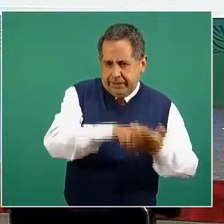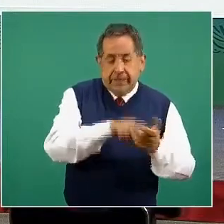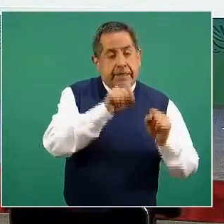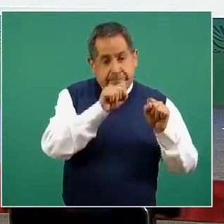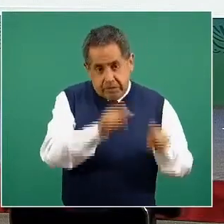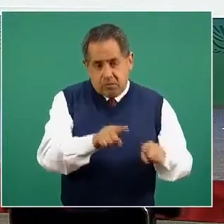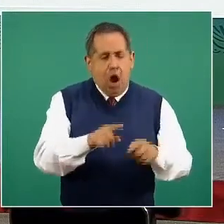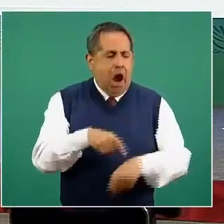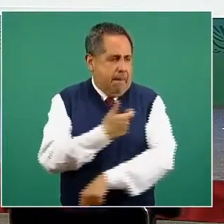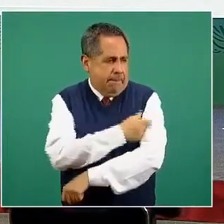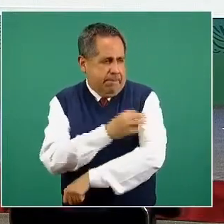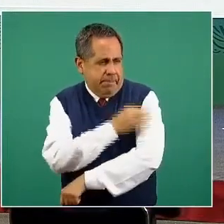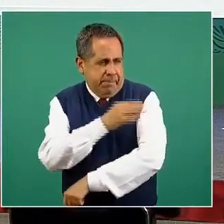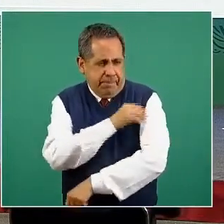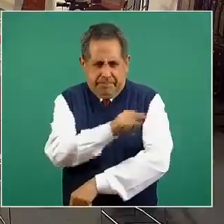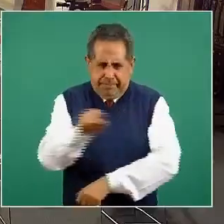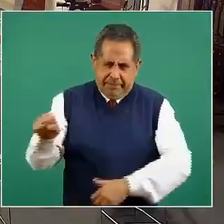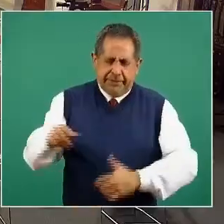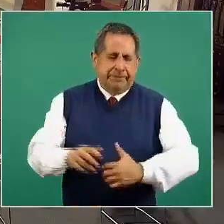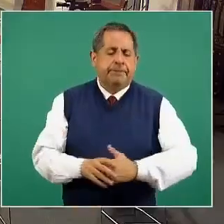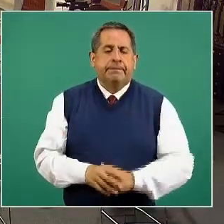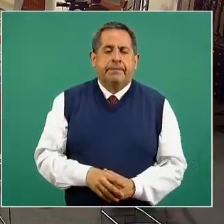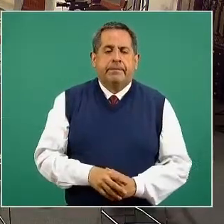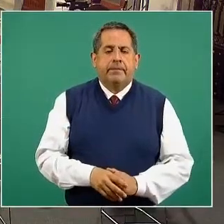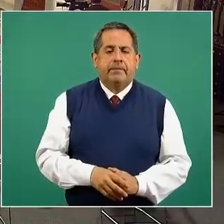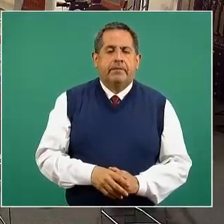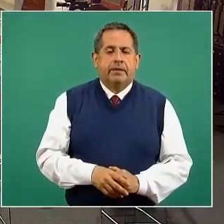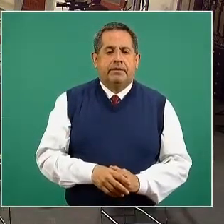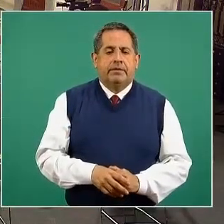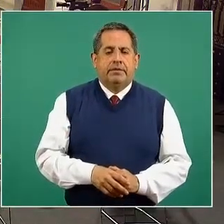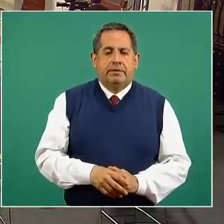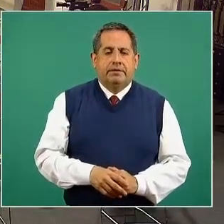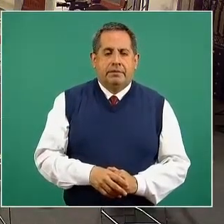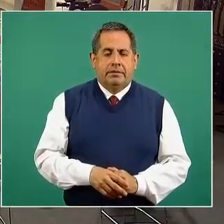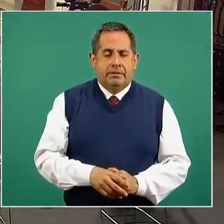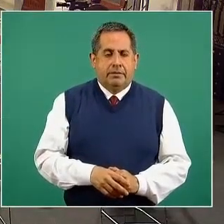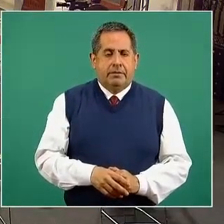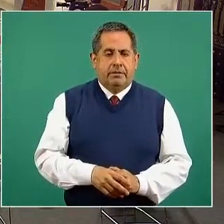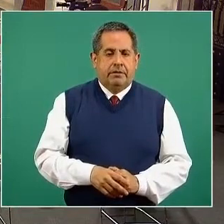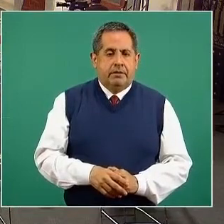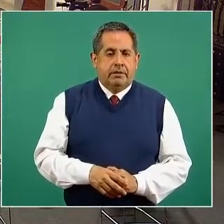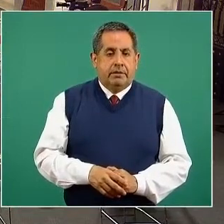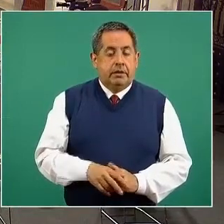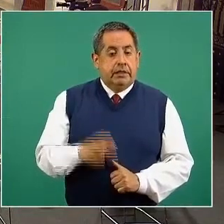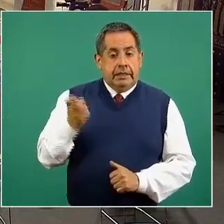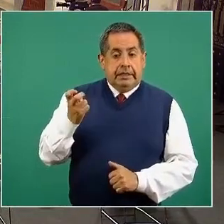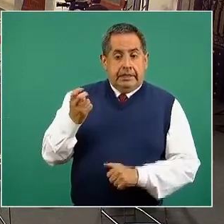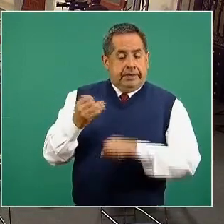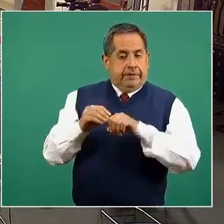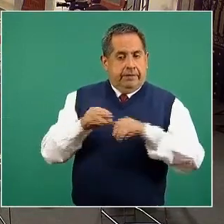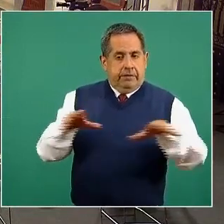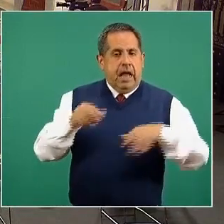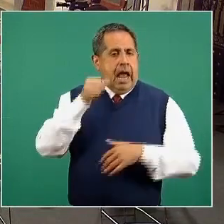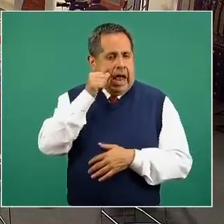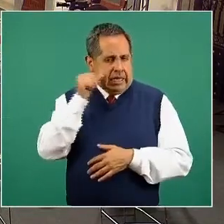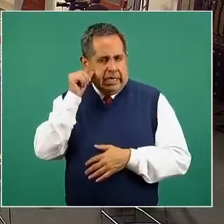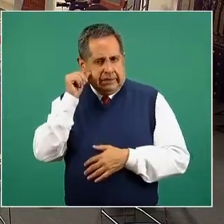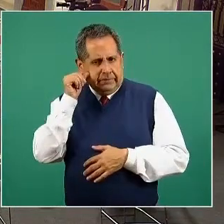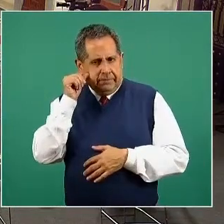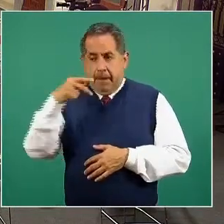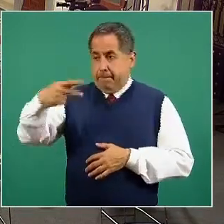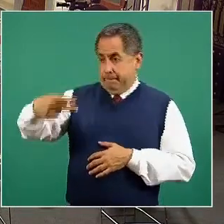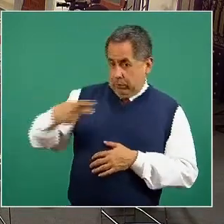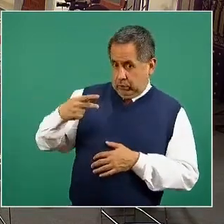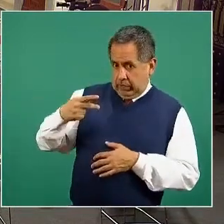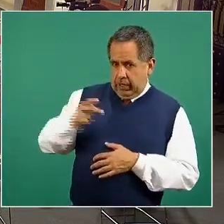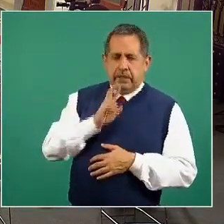clínicas COVID. La siguiente, por favor. Y este informe, que lo comentábamos ayer a pregunta